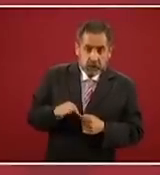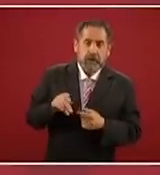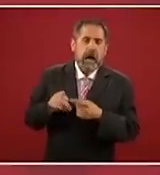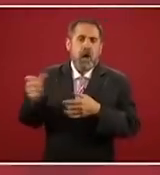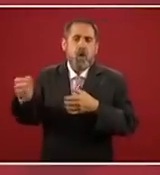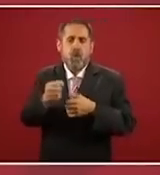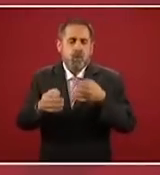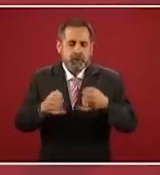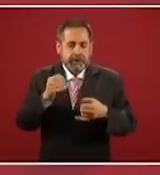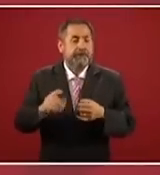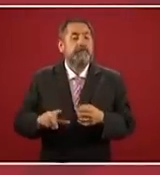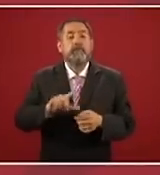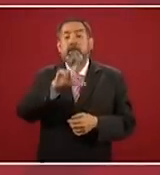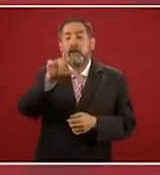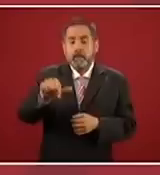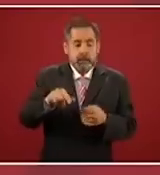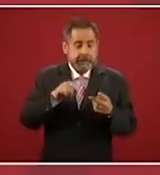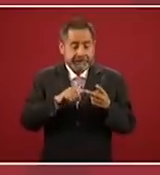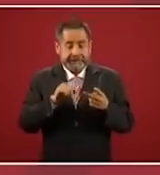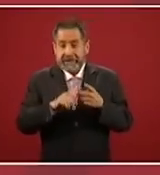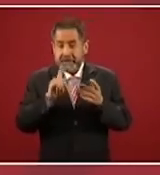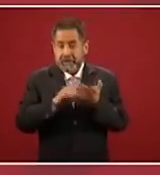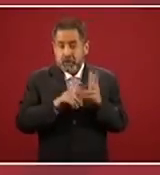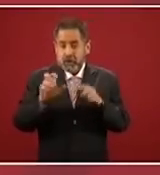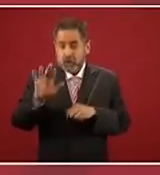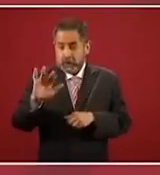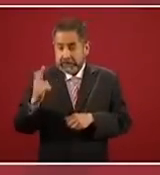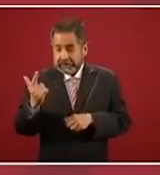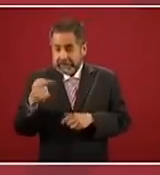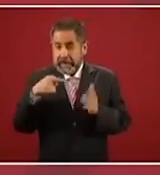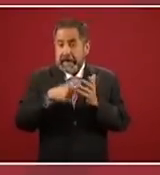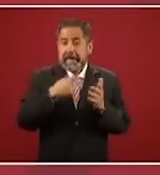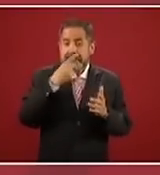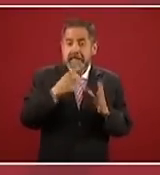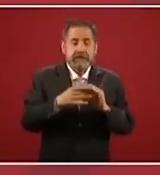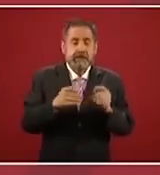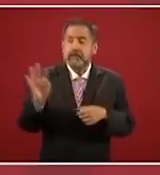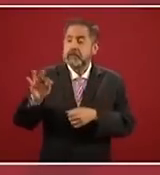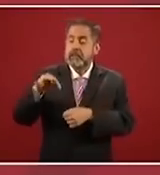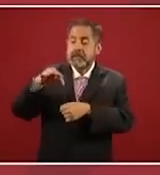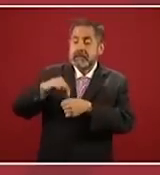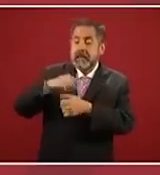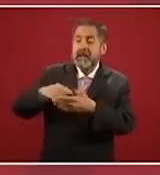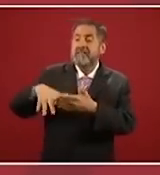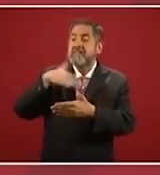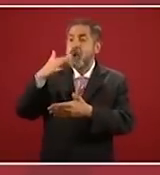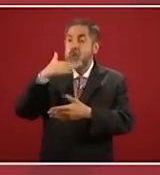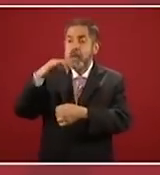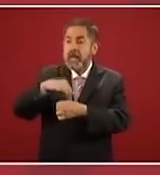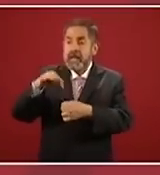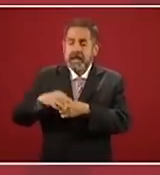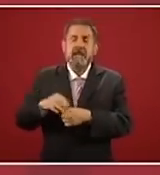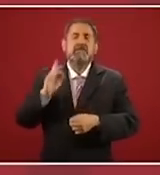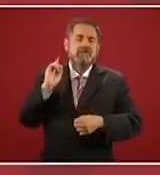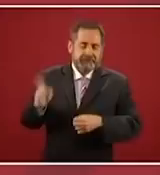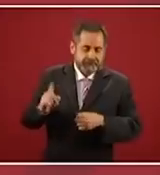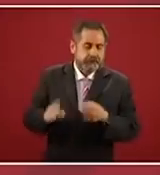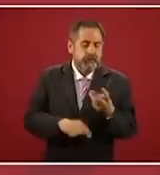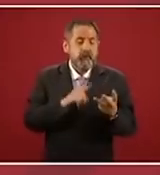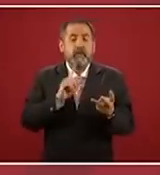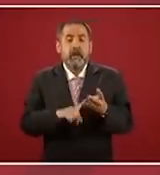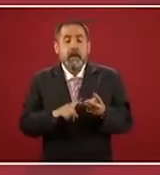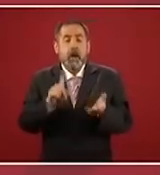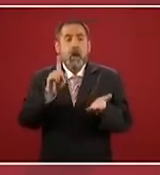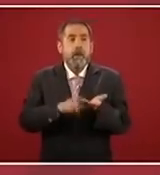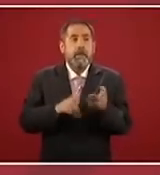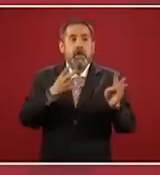En la Constitución del 57 se establecía que también por delitos electorales, y en la Constitución del